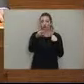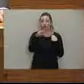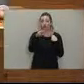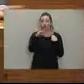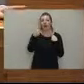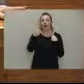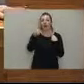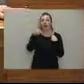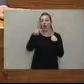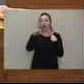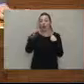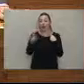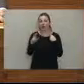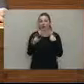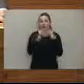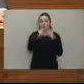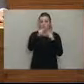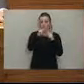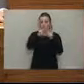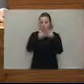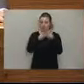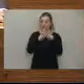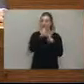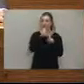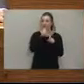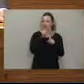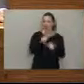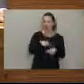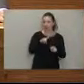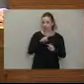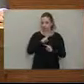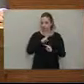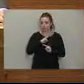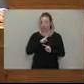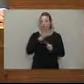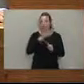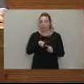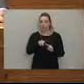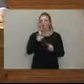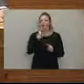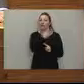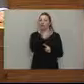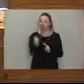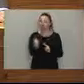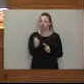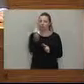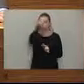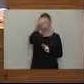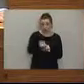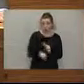tenemos pendientes de respuestas 2 preguntas, una que la ha presentado en solitario y otra conjuntamente con otros grupos, y también les digo que hoy